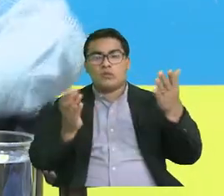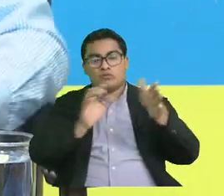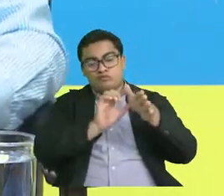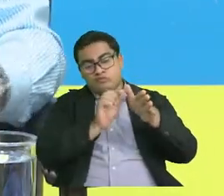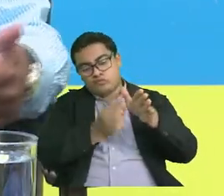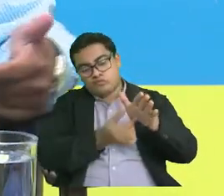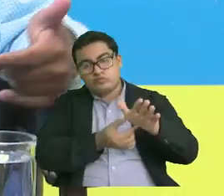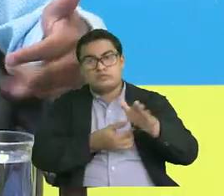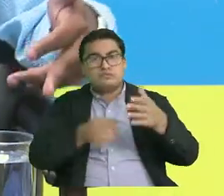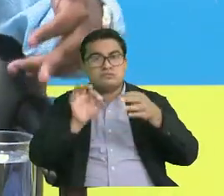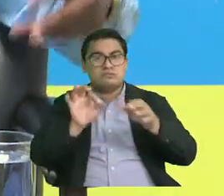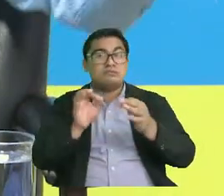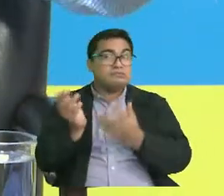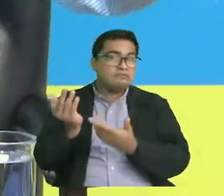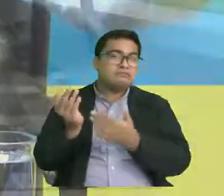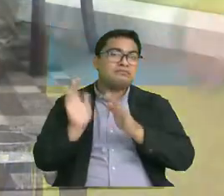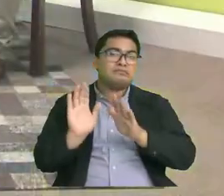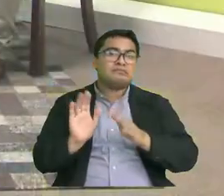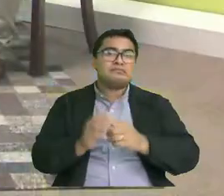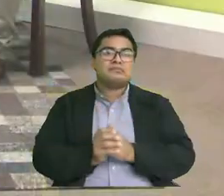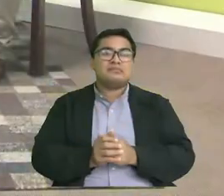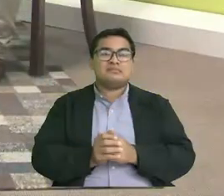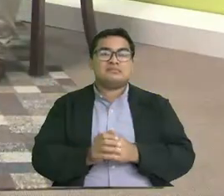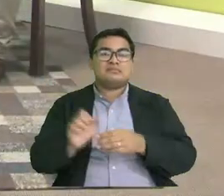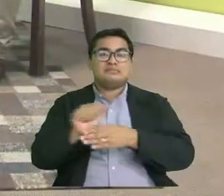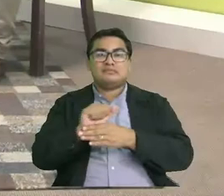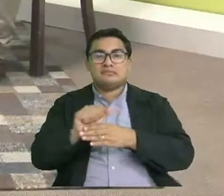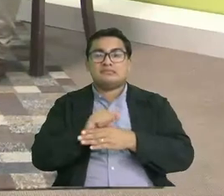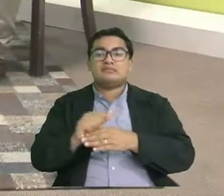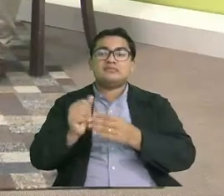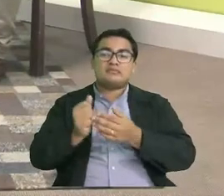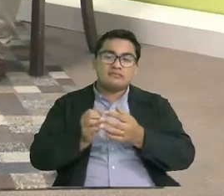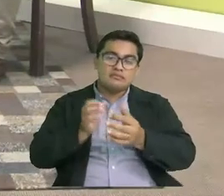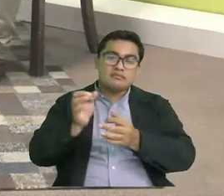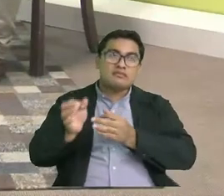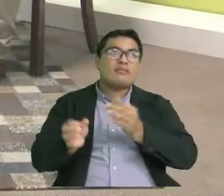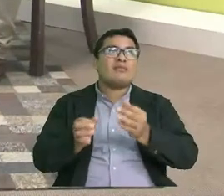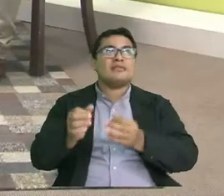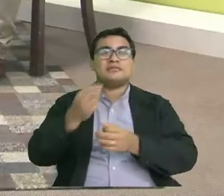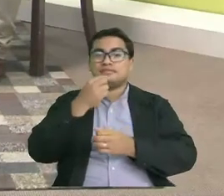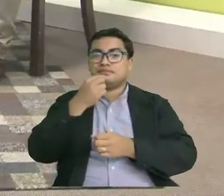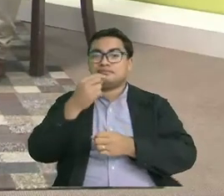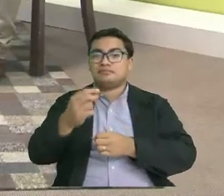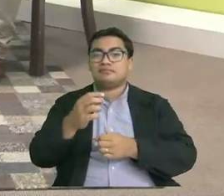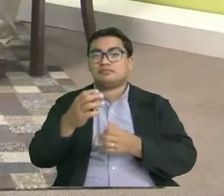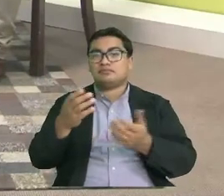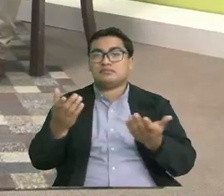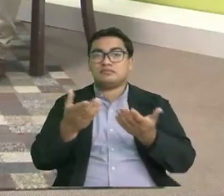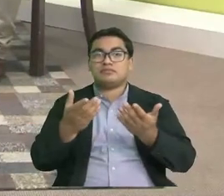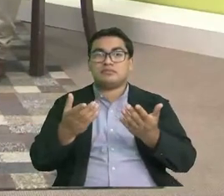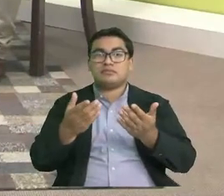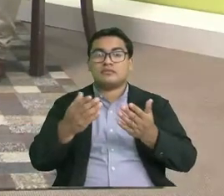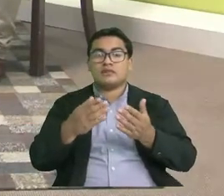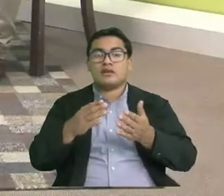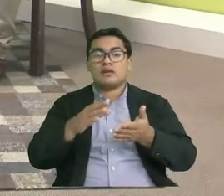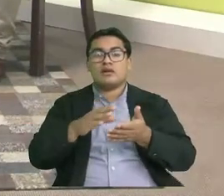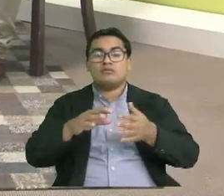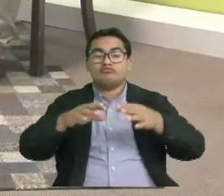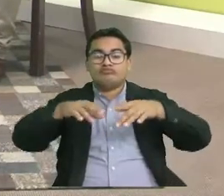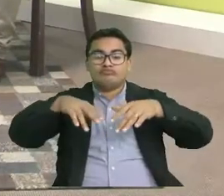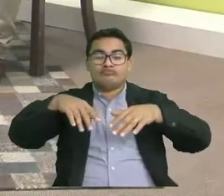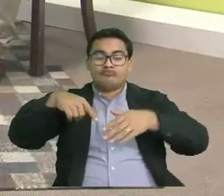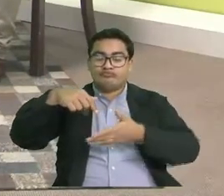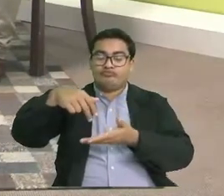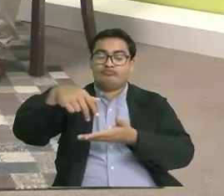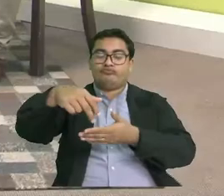en la planta de los pies. Aparte de los ejercicios que usted le receta, como el caminar en puntilla, el caminar